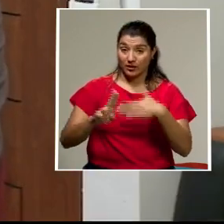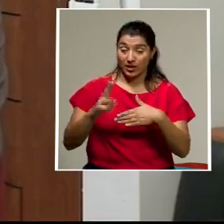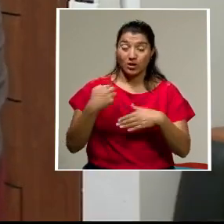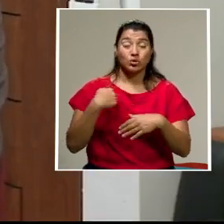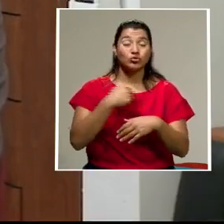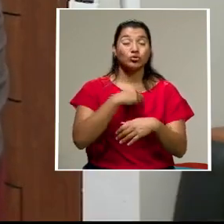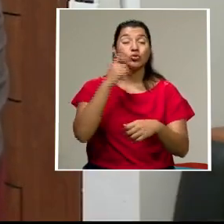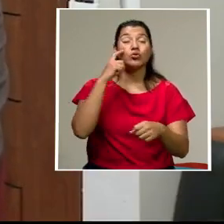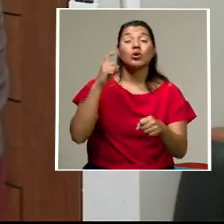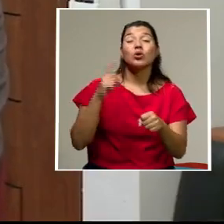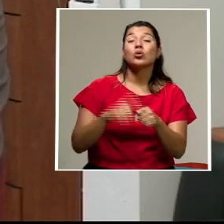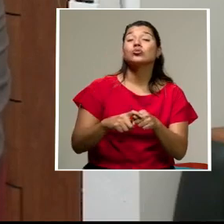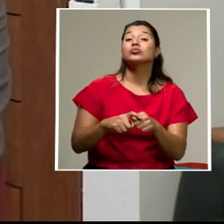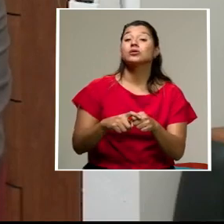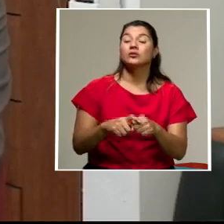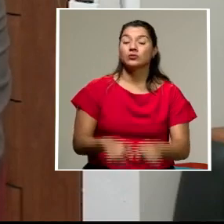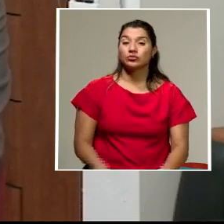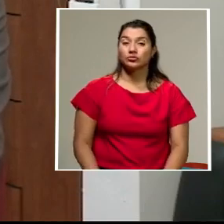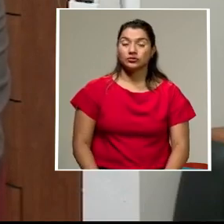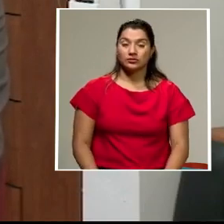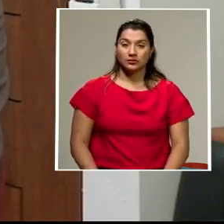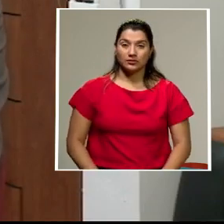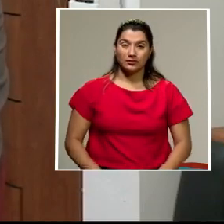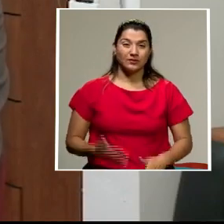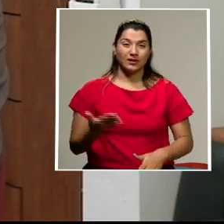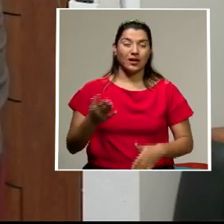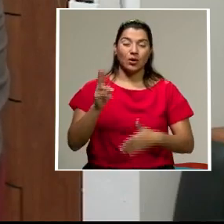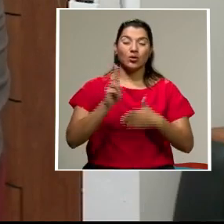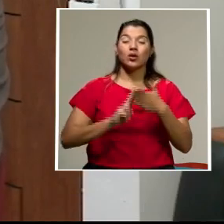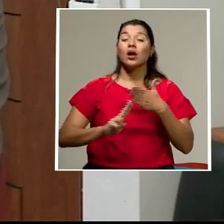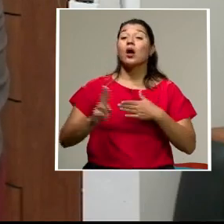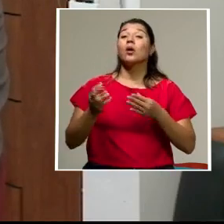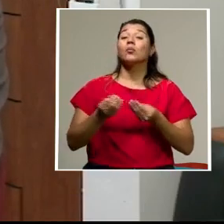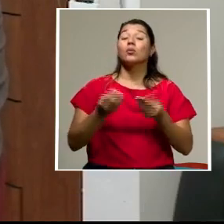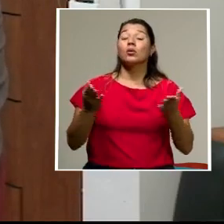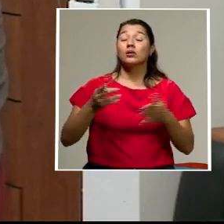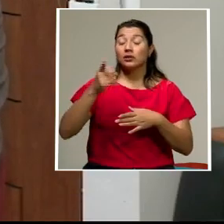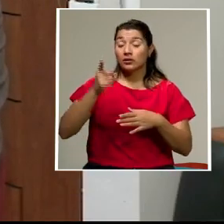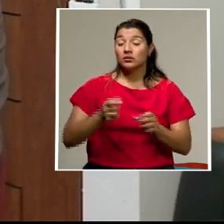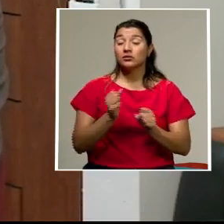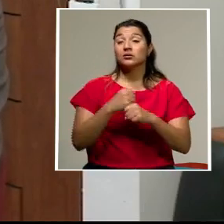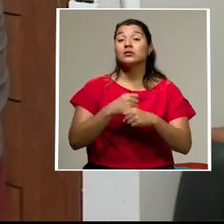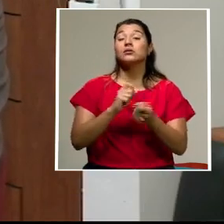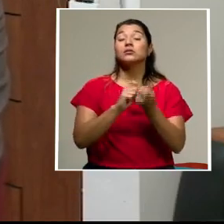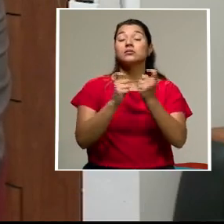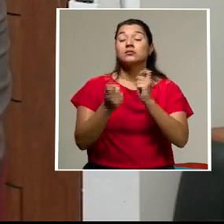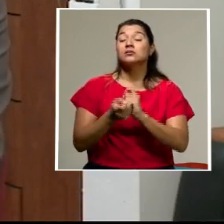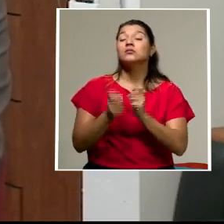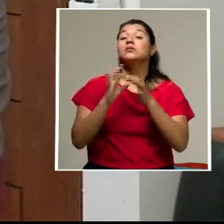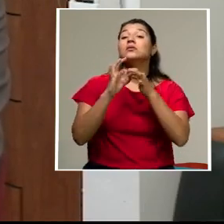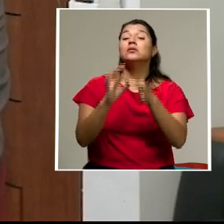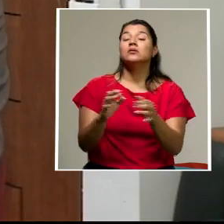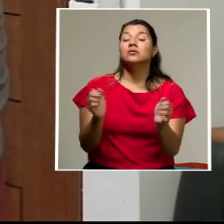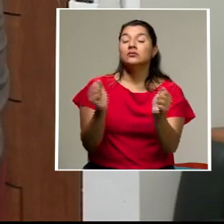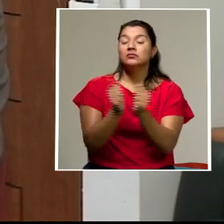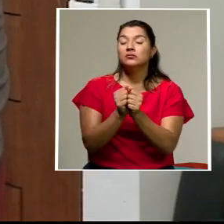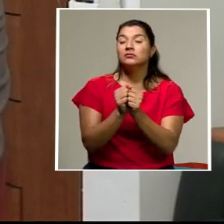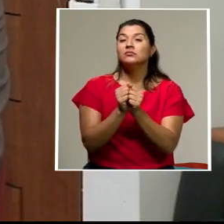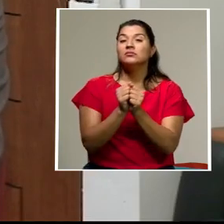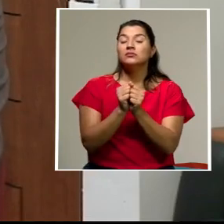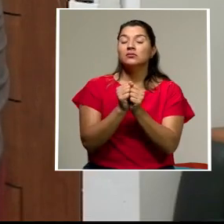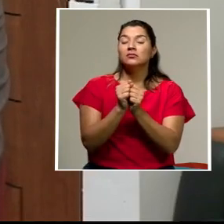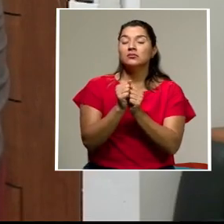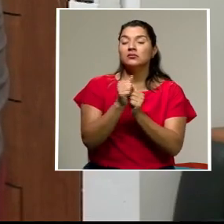hemos dicho así desde CONARE, que las universidades públicas tienen que hacer cambios en materia salarial. Nos hemos comprometido